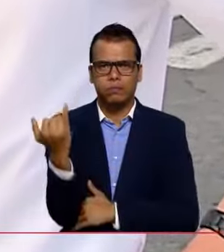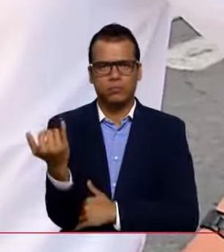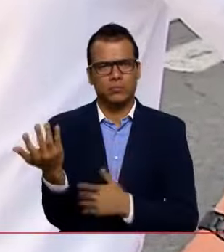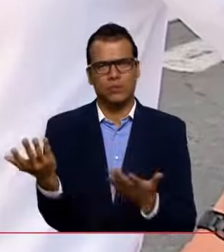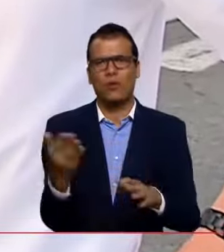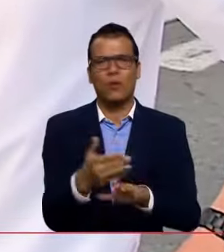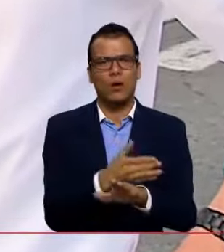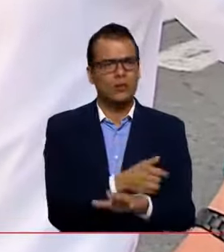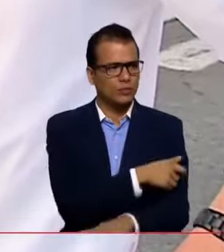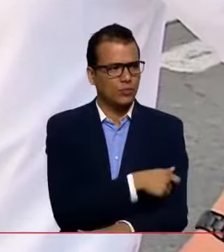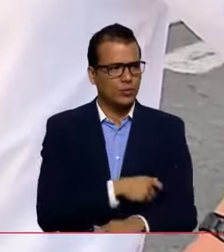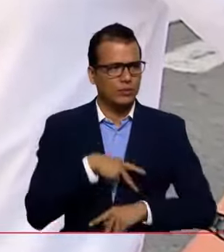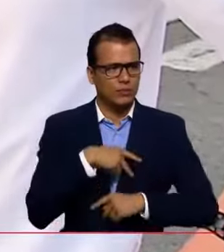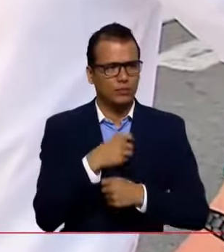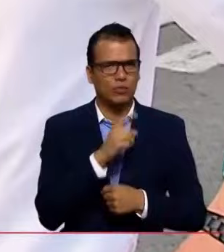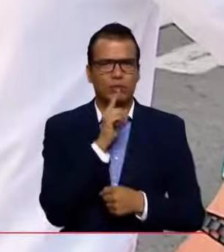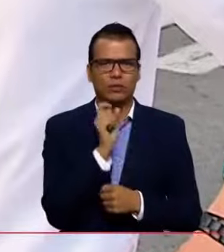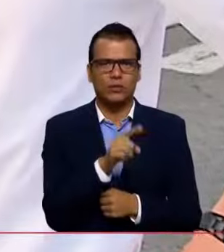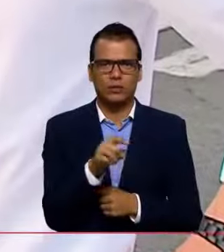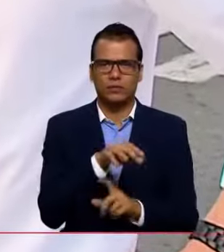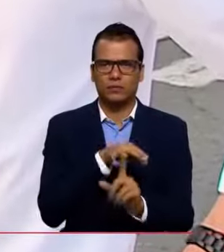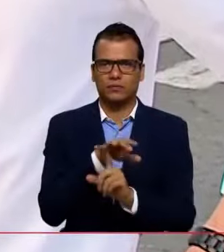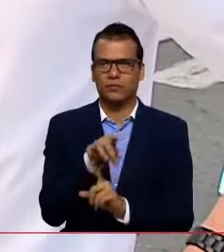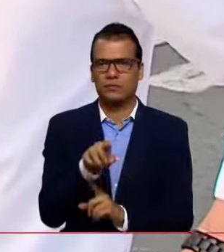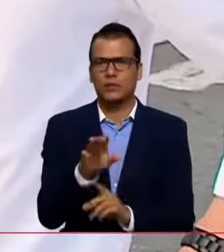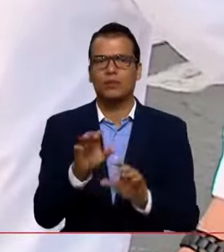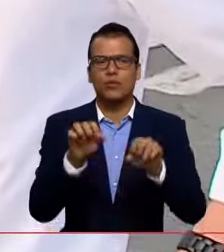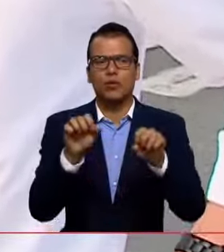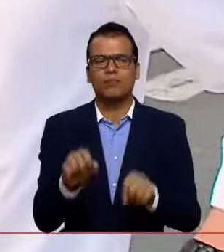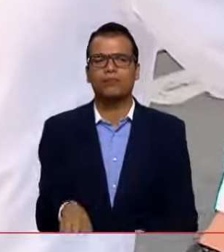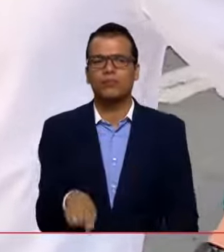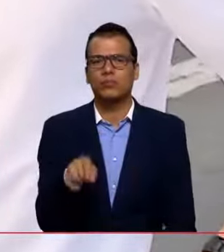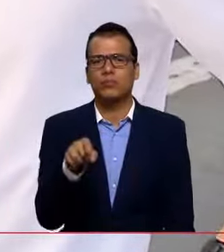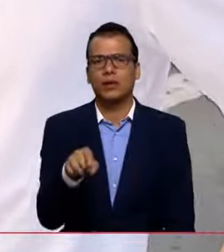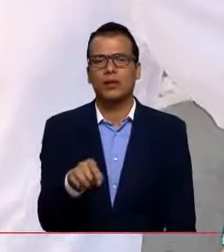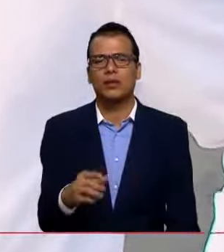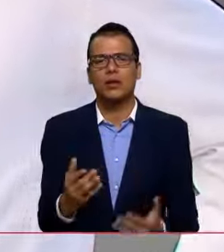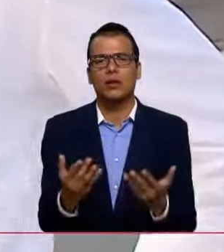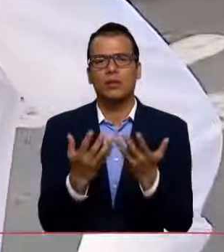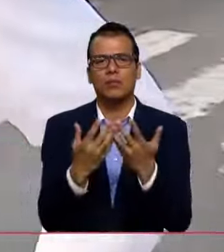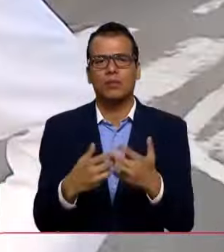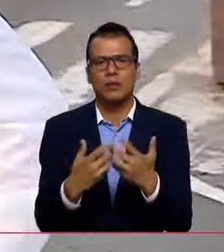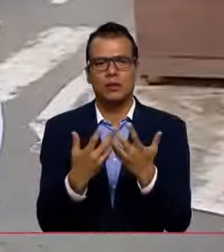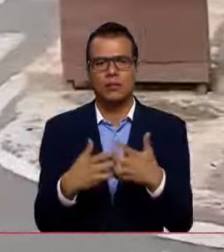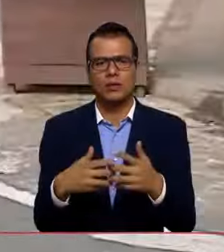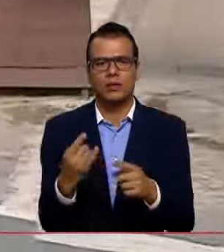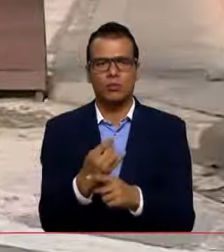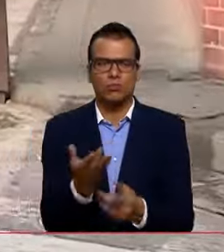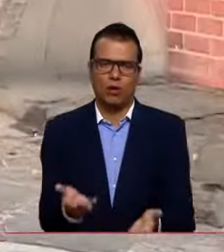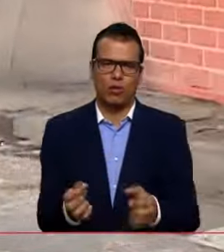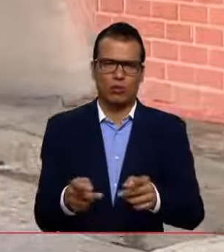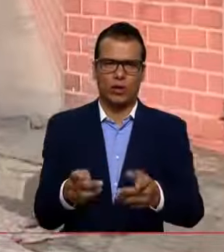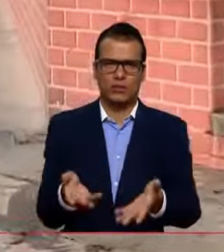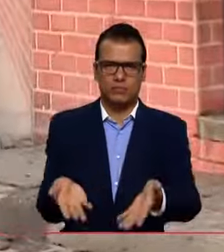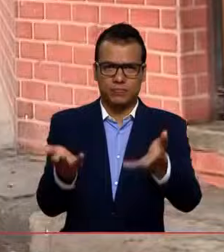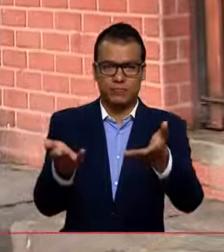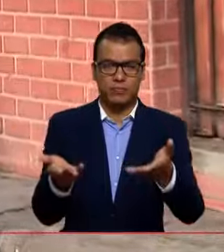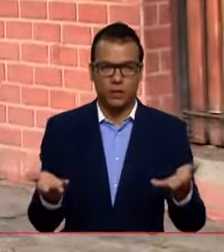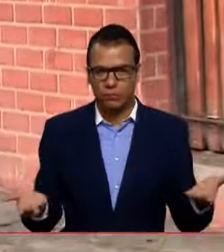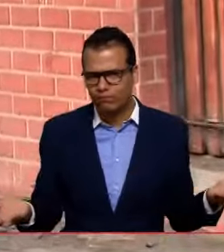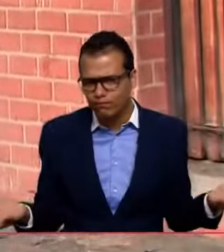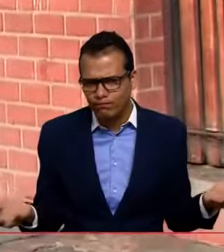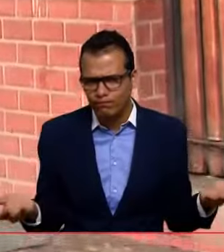la mitad del andén y, digamos, legalizar la mala intervención que tiene el predio en cuanto al uso. Entonces,